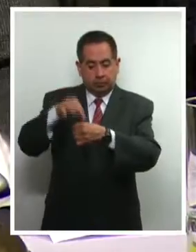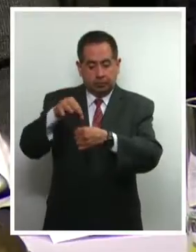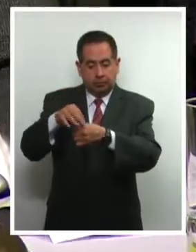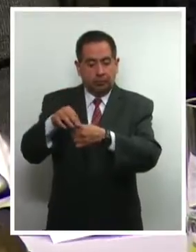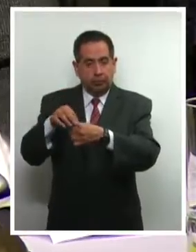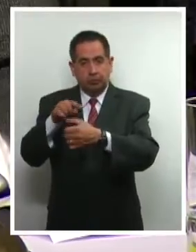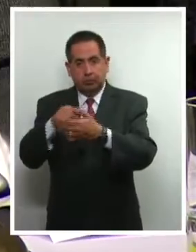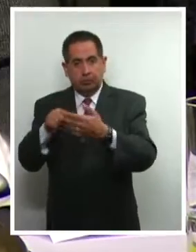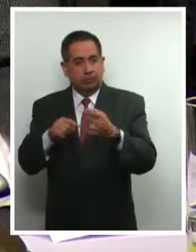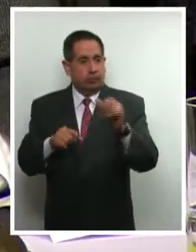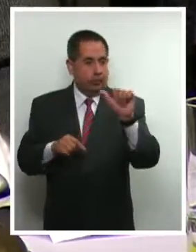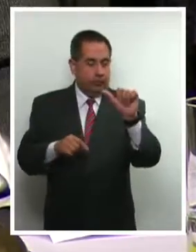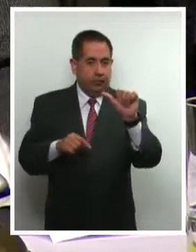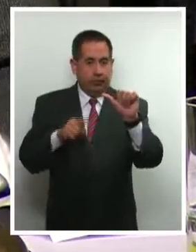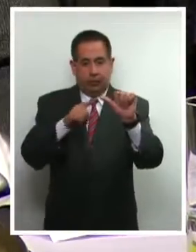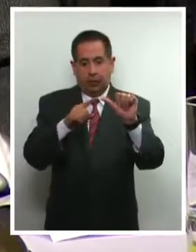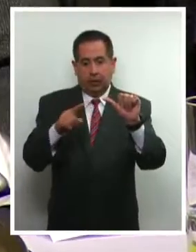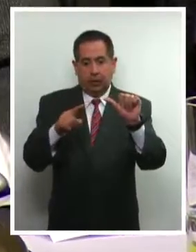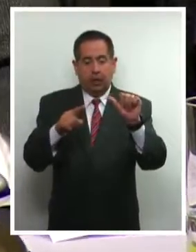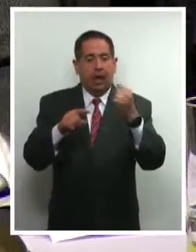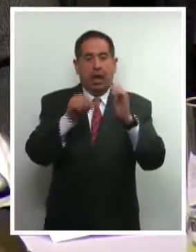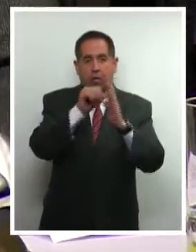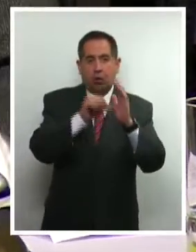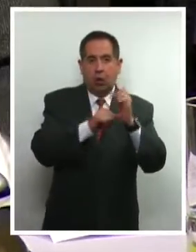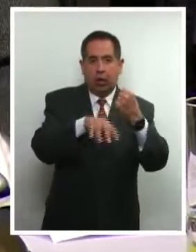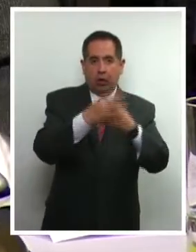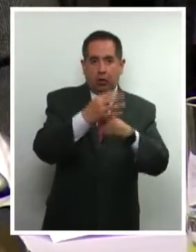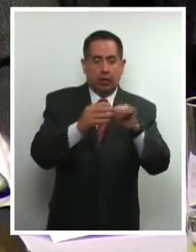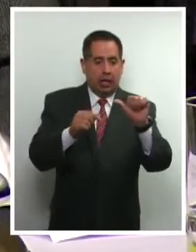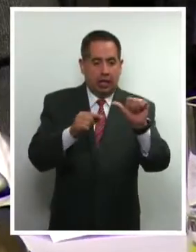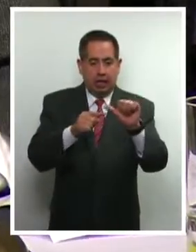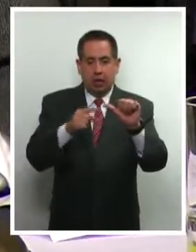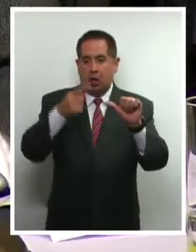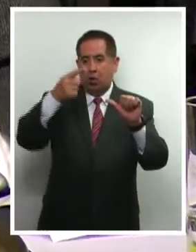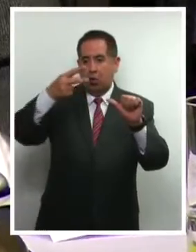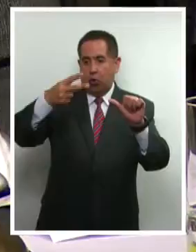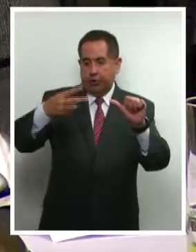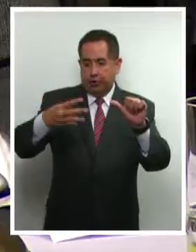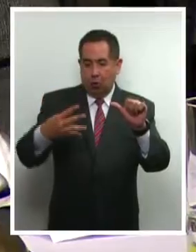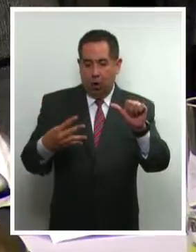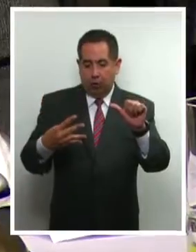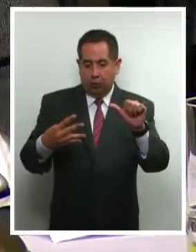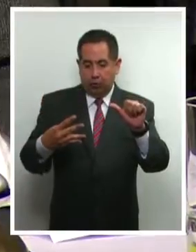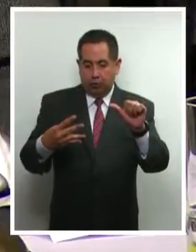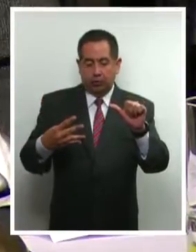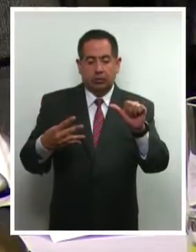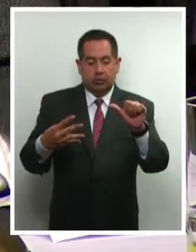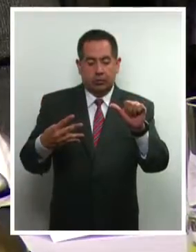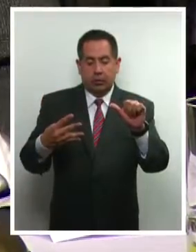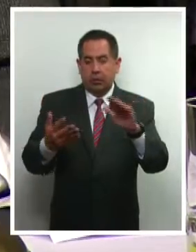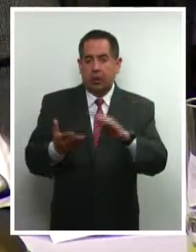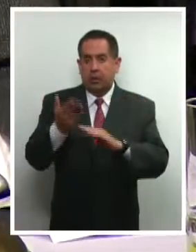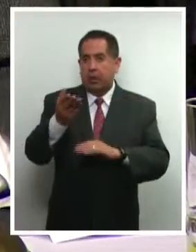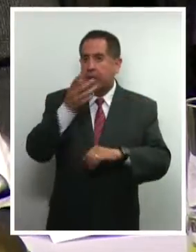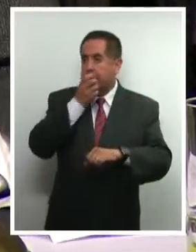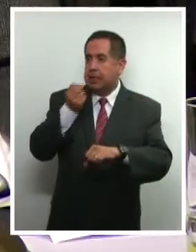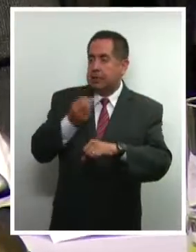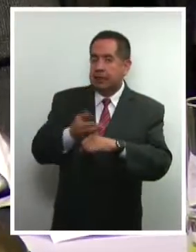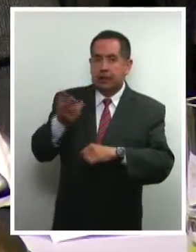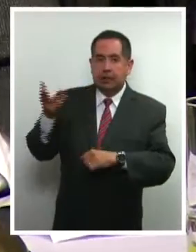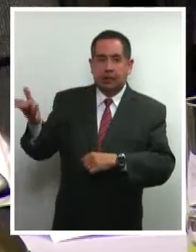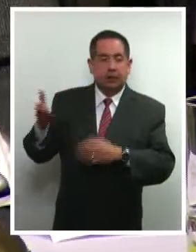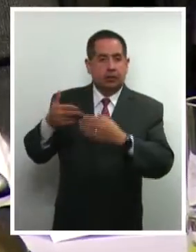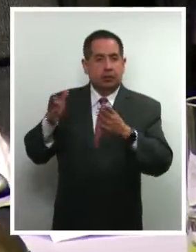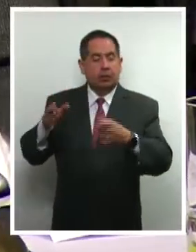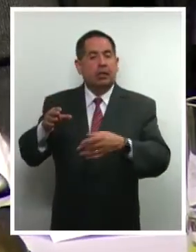del apartado A del artículo 14 en sus 4 numerales. Pido a la Secretaría abra